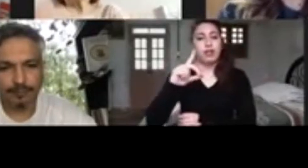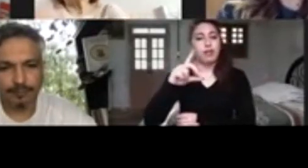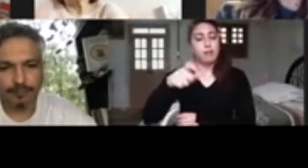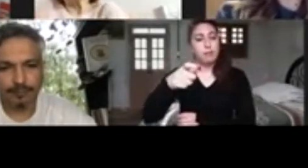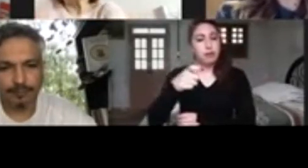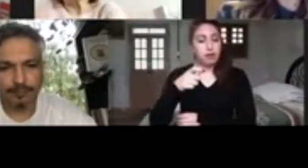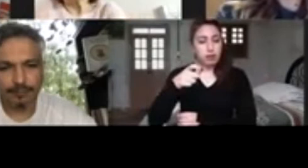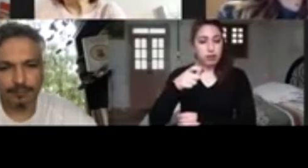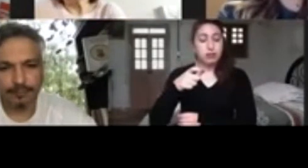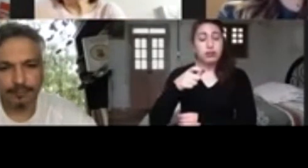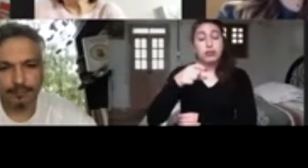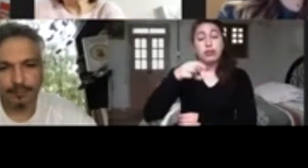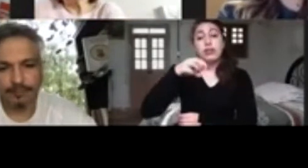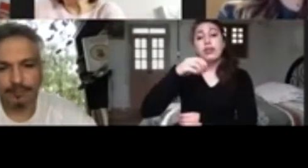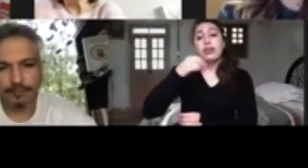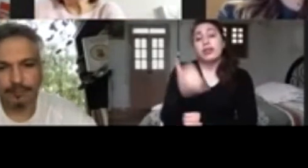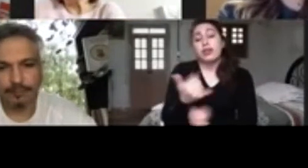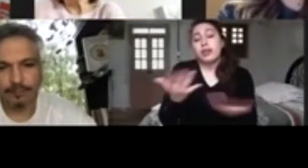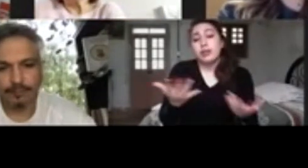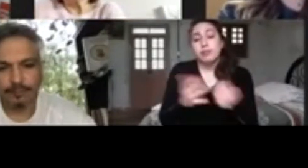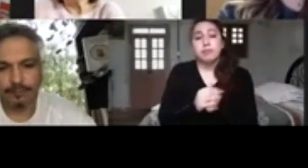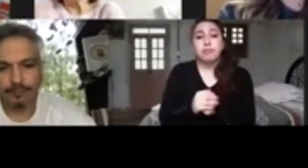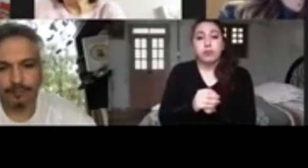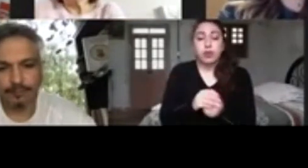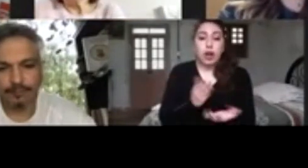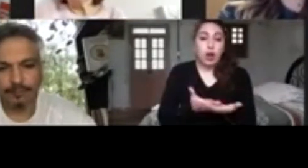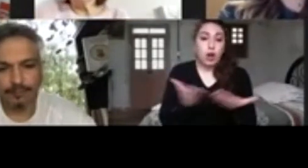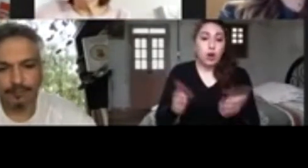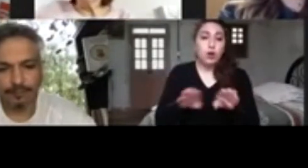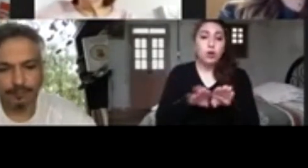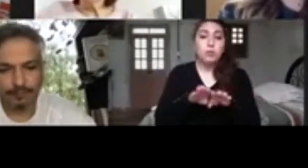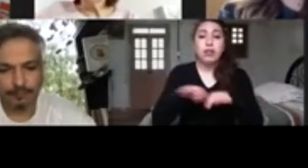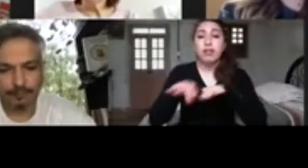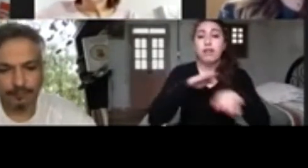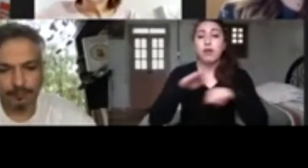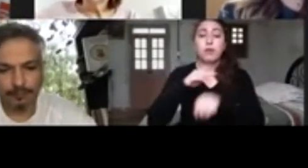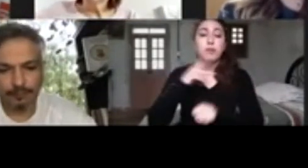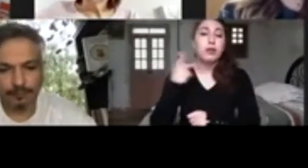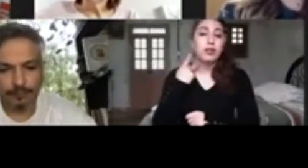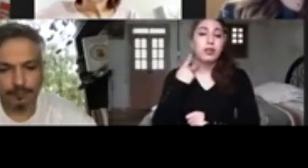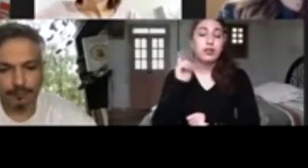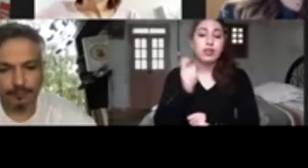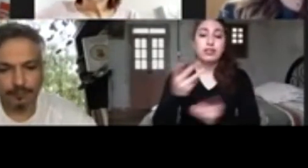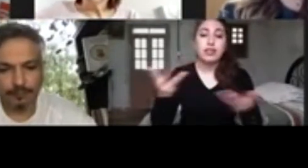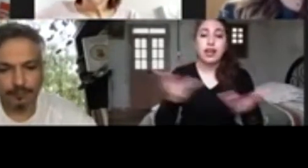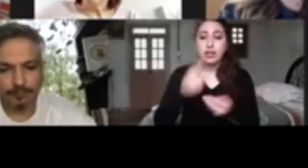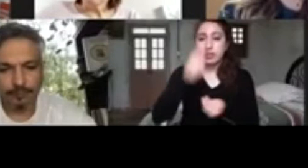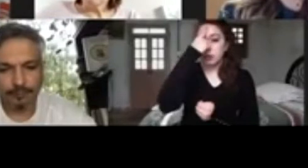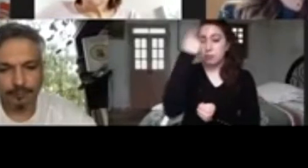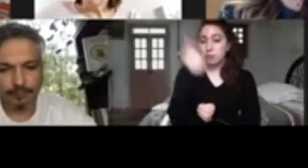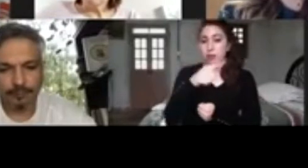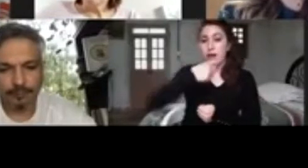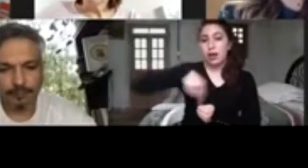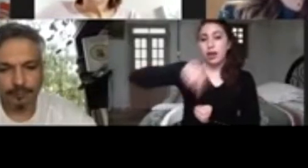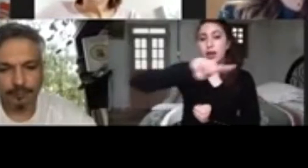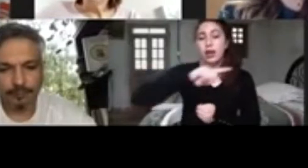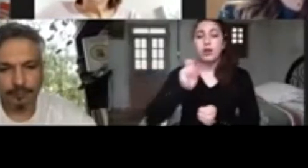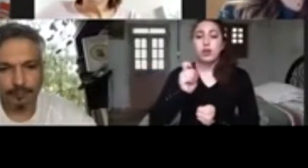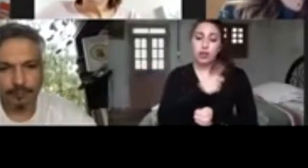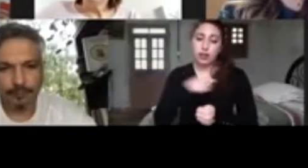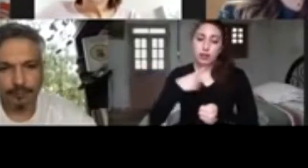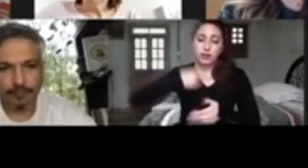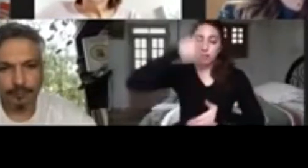trabajo legislativo y, por supuesto, el debate parlamentario que se ha generado en torno a estos temas de apertura institucional